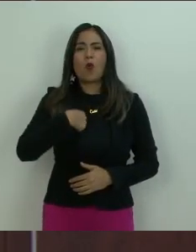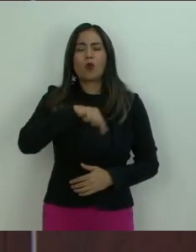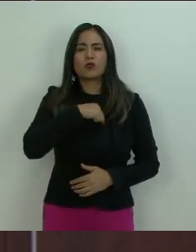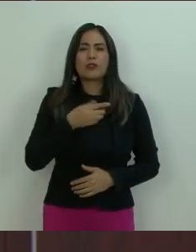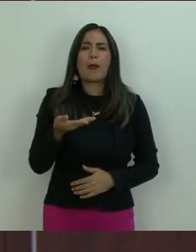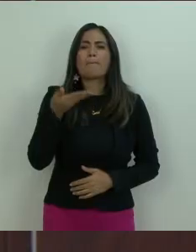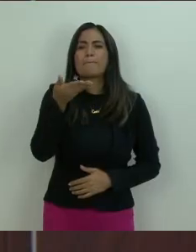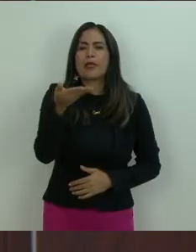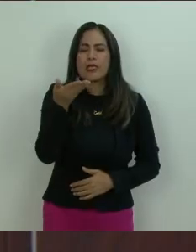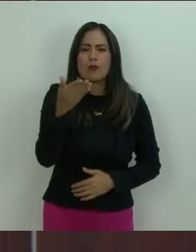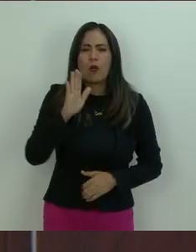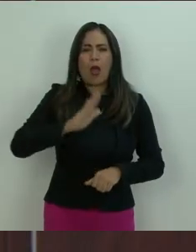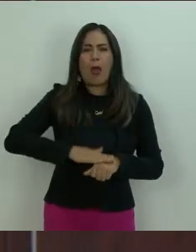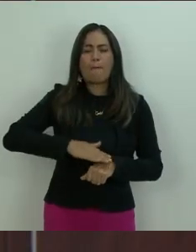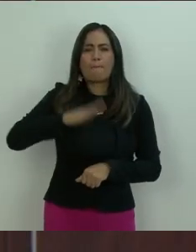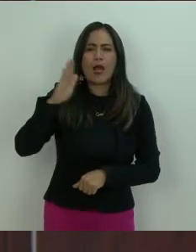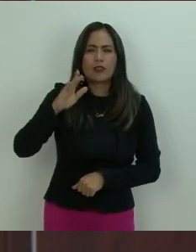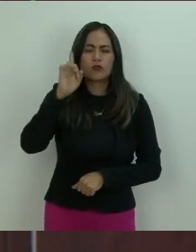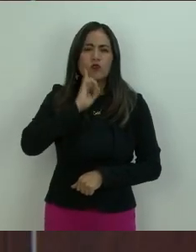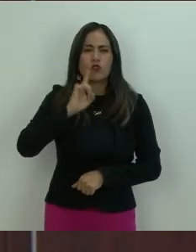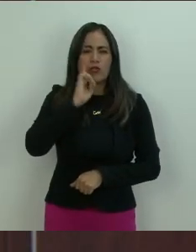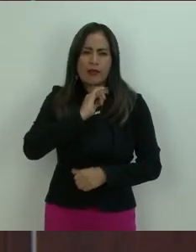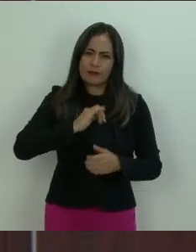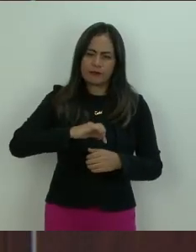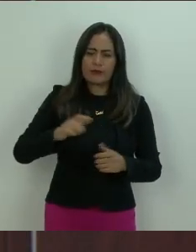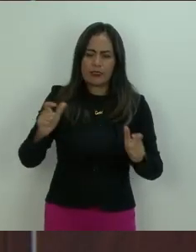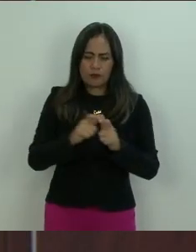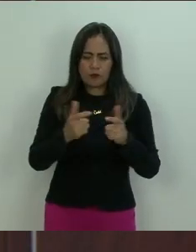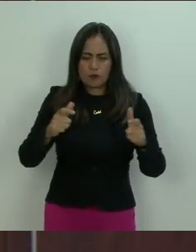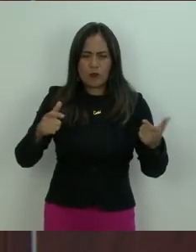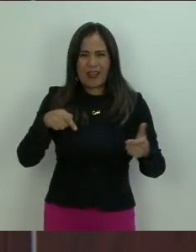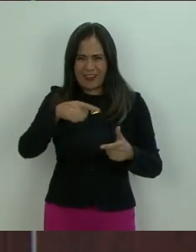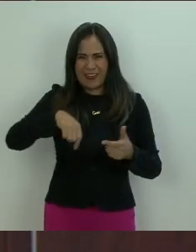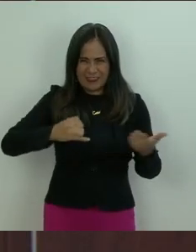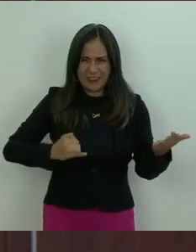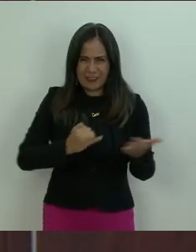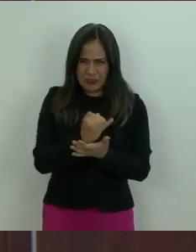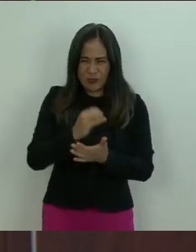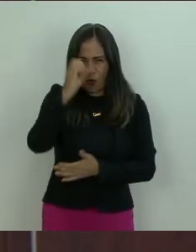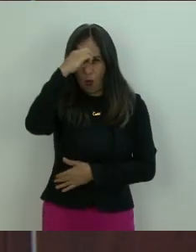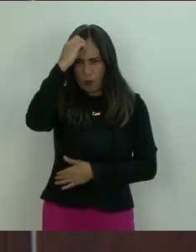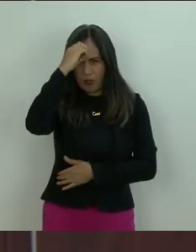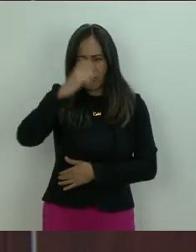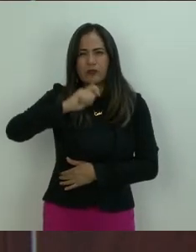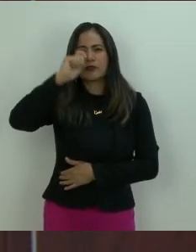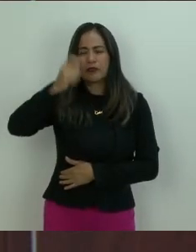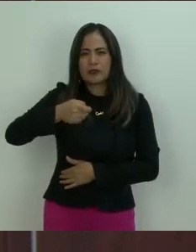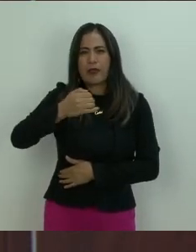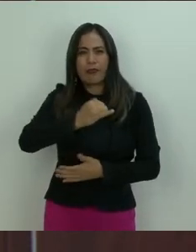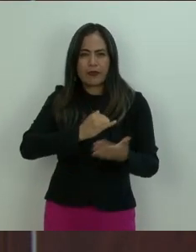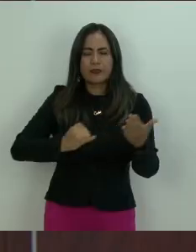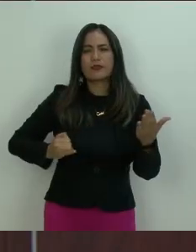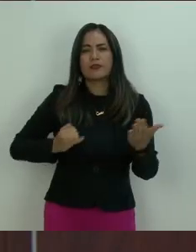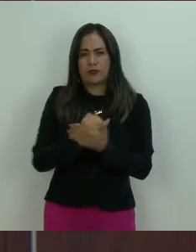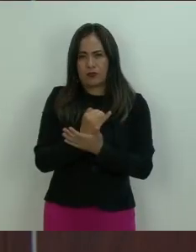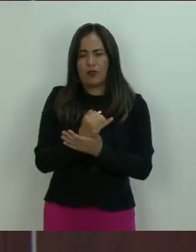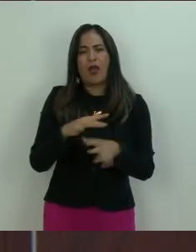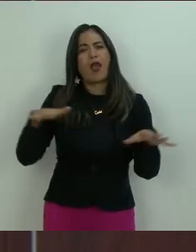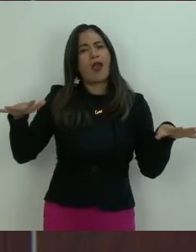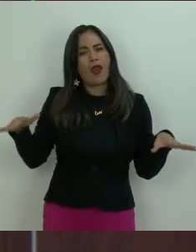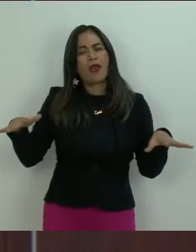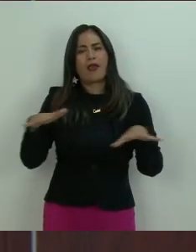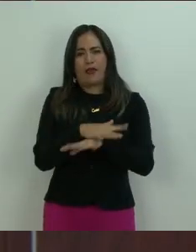que haya más mujeres en la toma de decisiones, es porque queremos que la toma de decisiones cambie